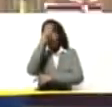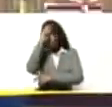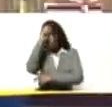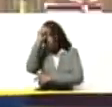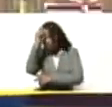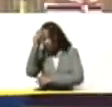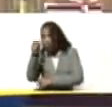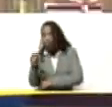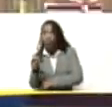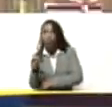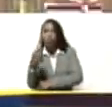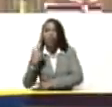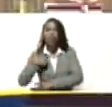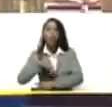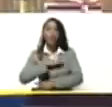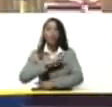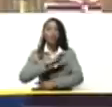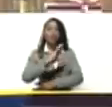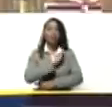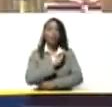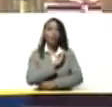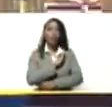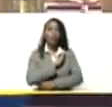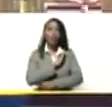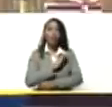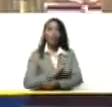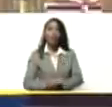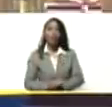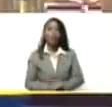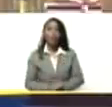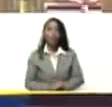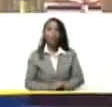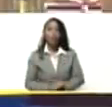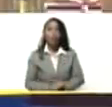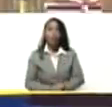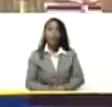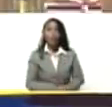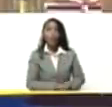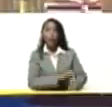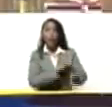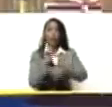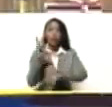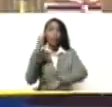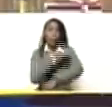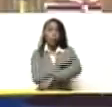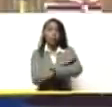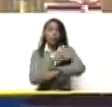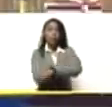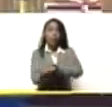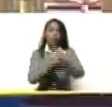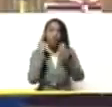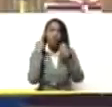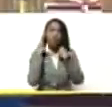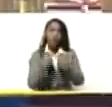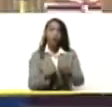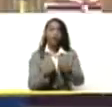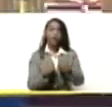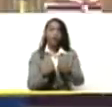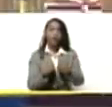vacunas y vacunar al pueblo de venezuela hoy estamos llegando al 95 por